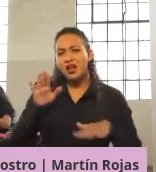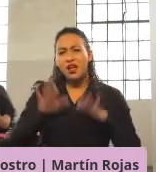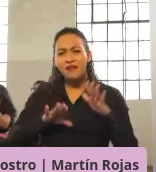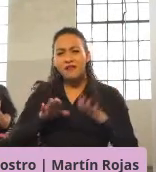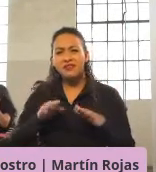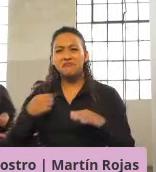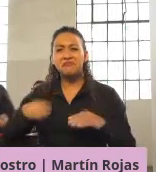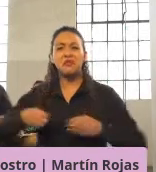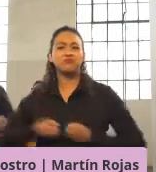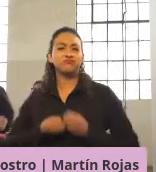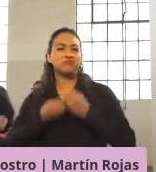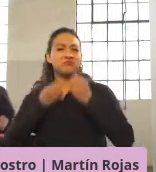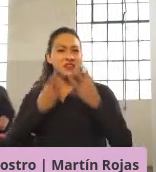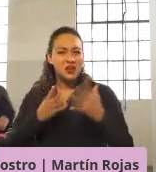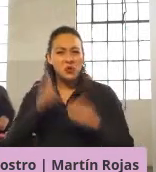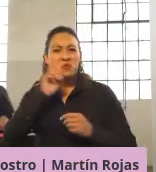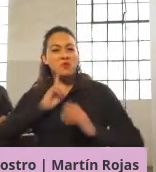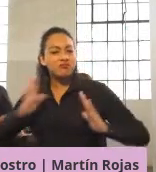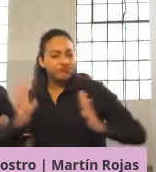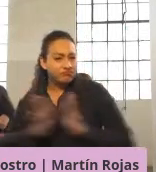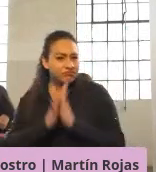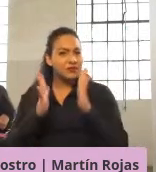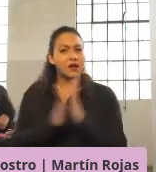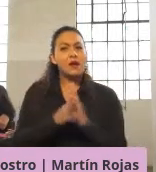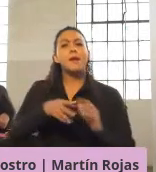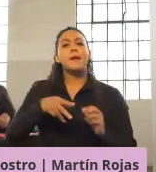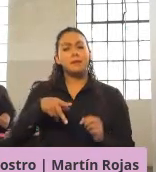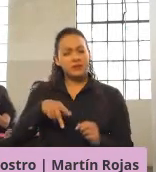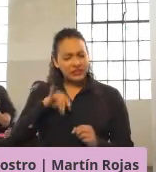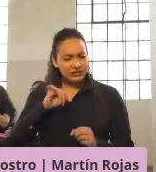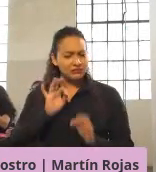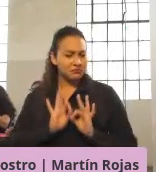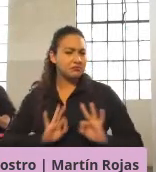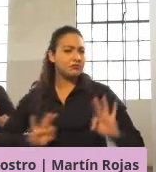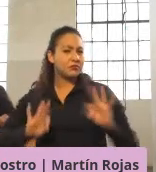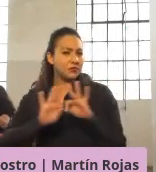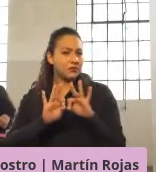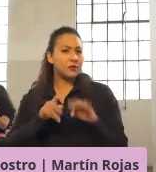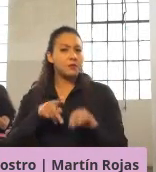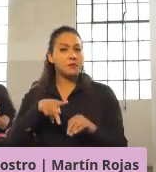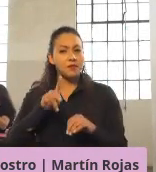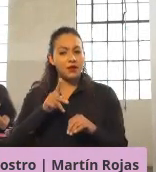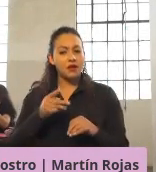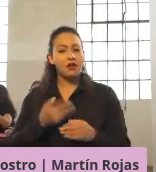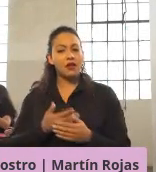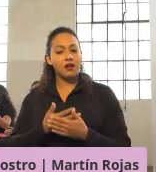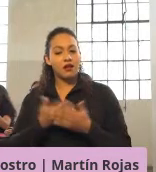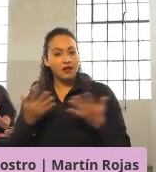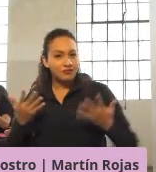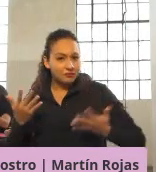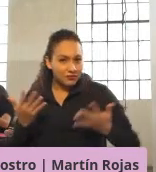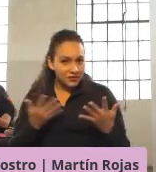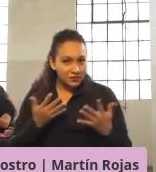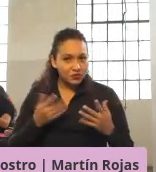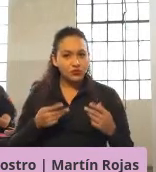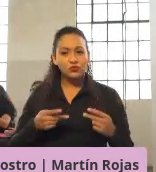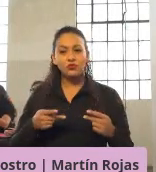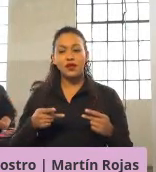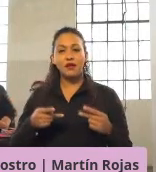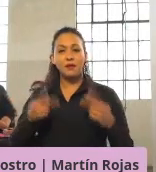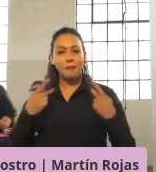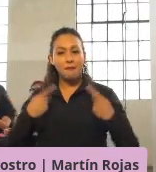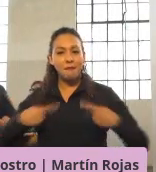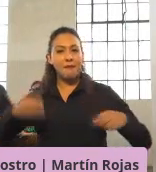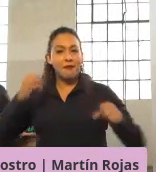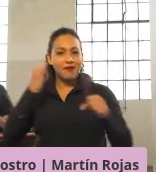del activismo y todo este lado, pero se ha creado este personaje de Fieras,